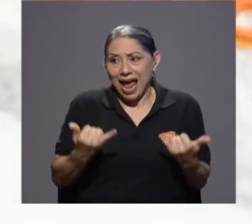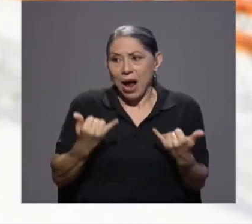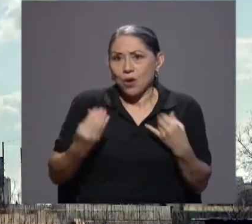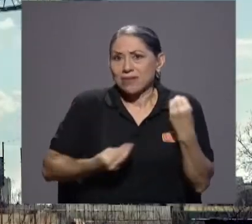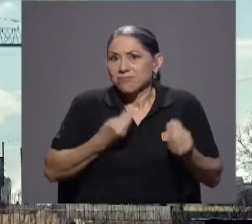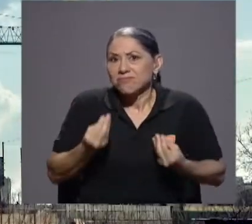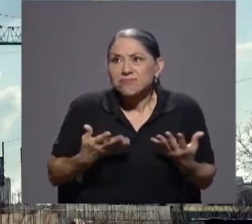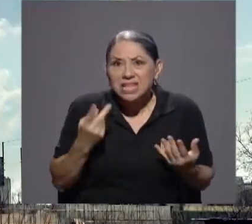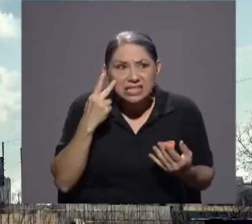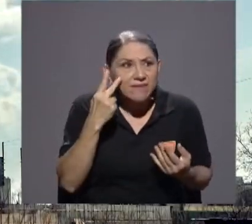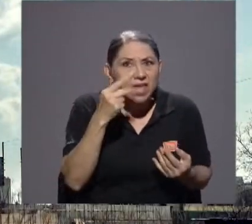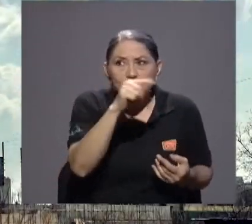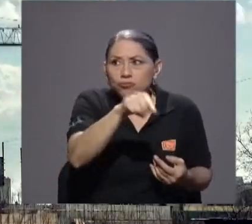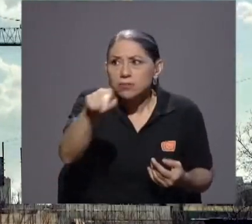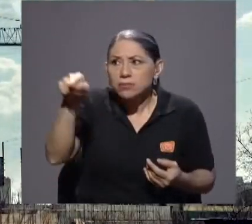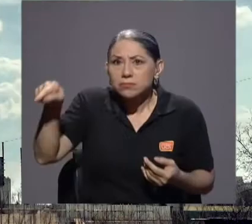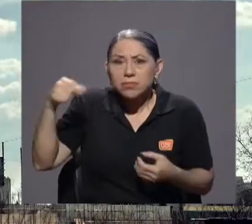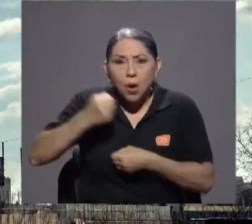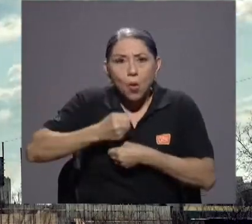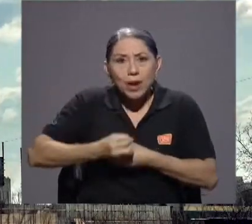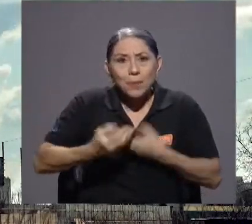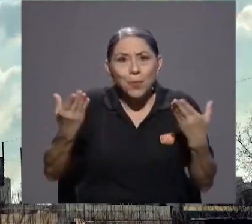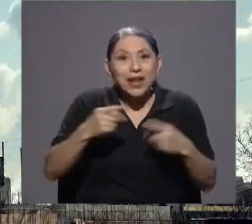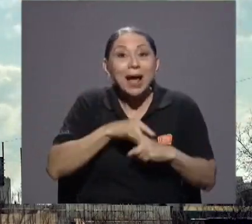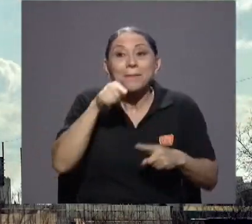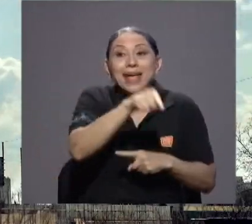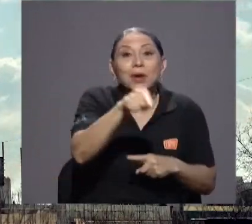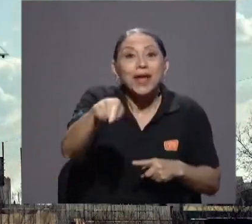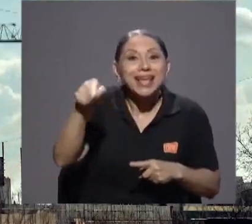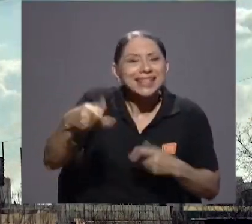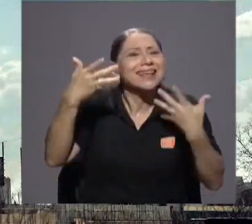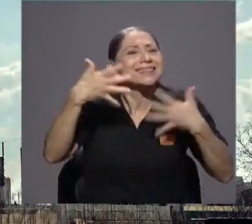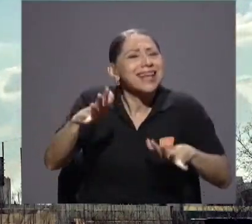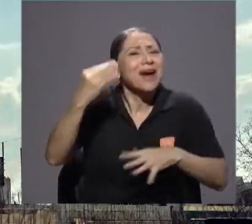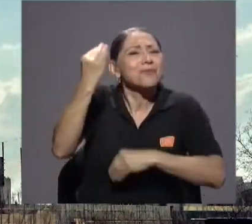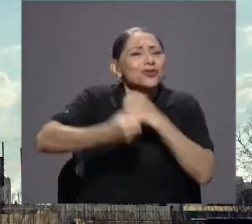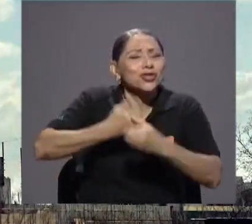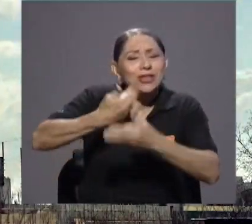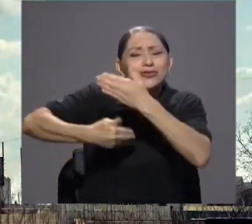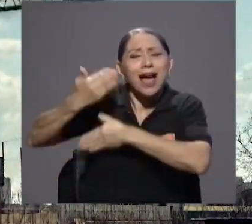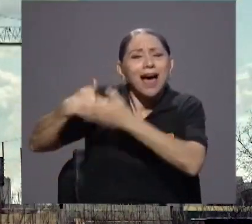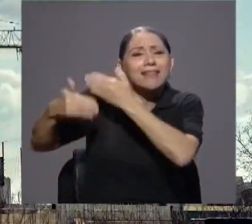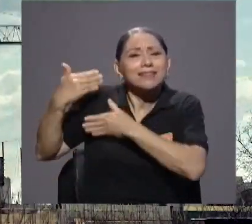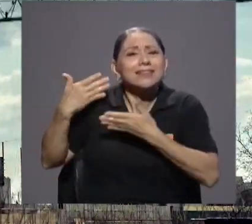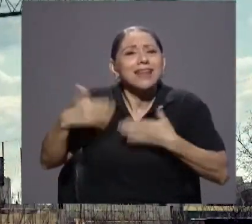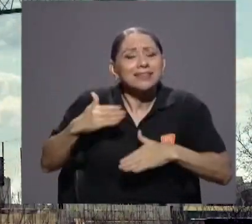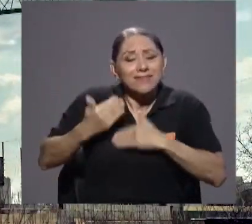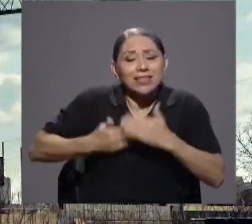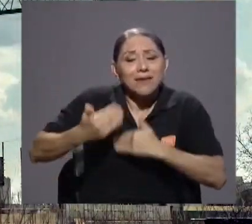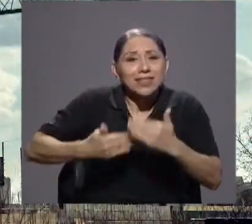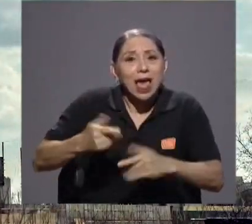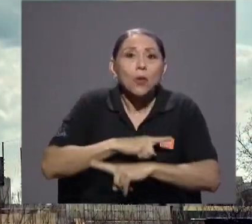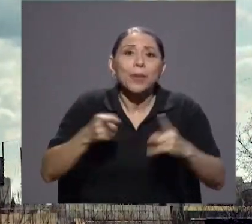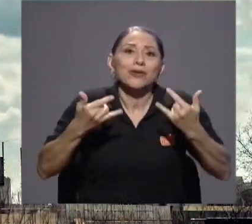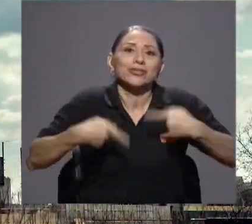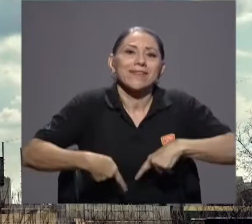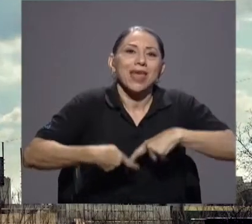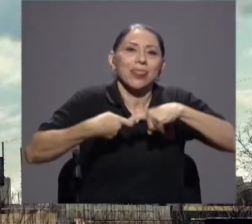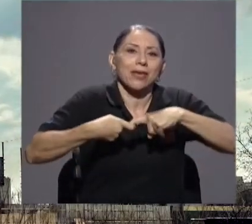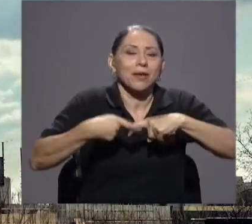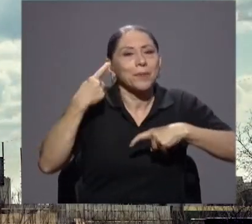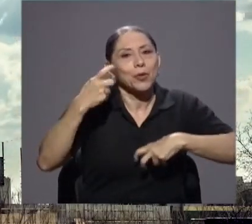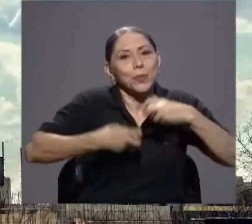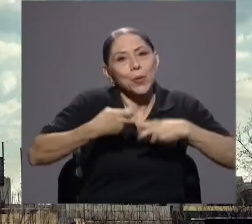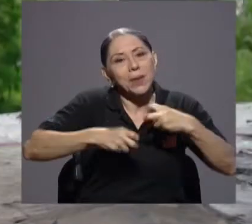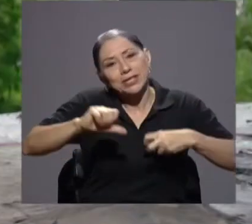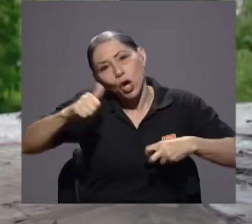pública. Sí, pero la obra pública que se está viendo construida era obra pública que se había tramitado hace muchos años y que había estado detenida por problemas ya de logística